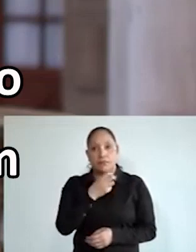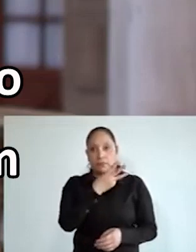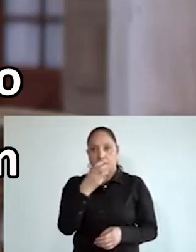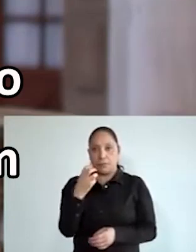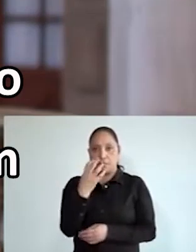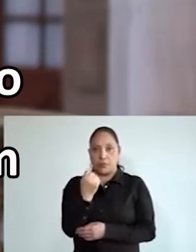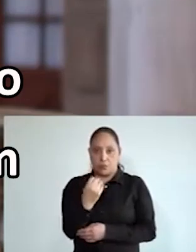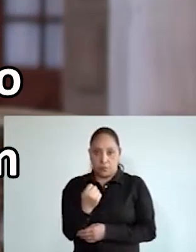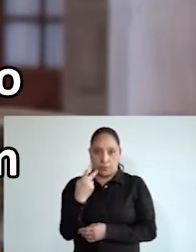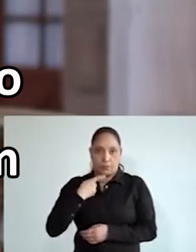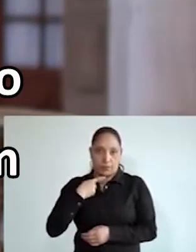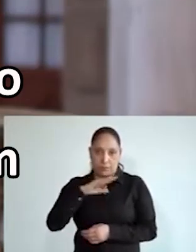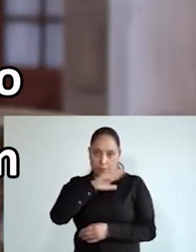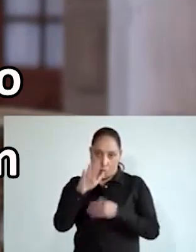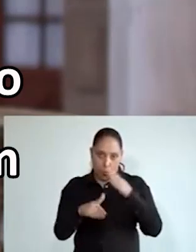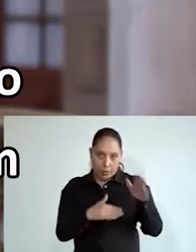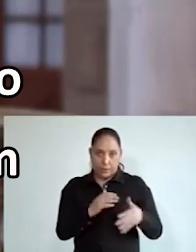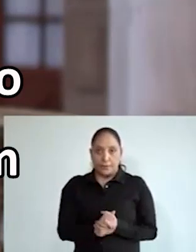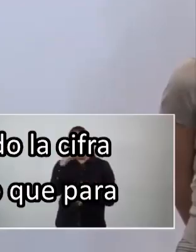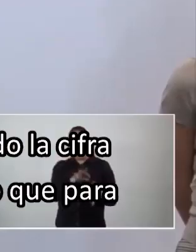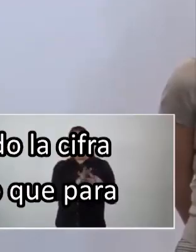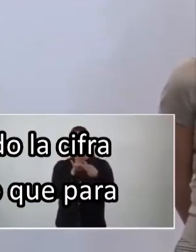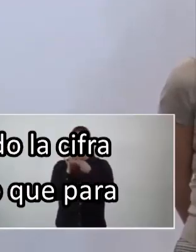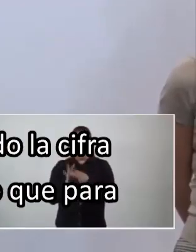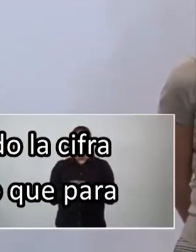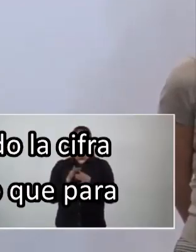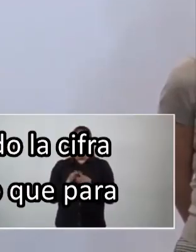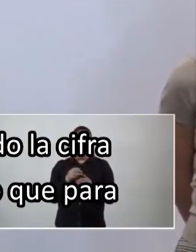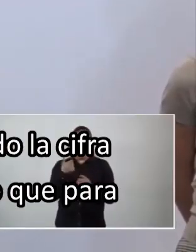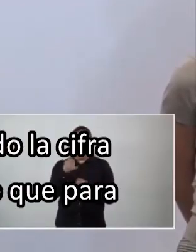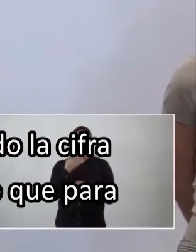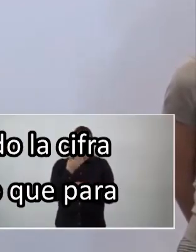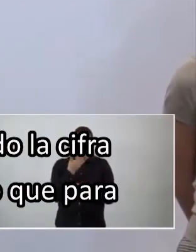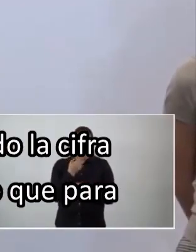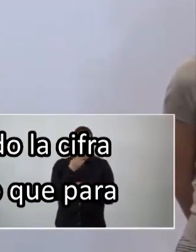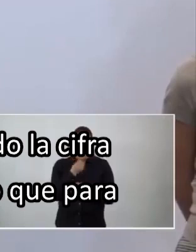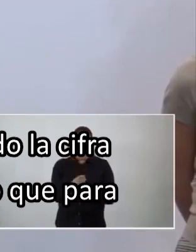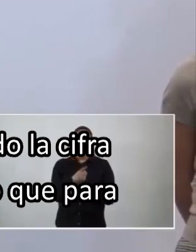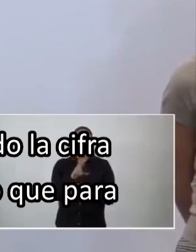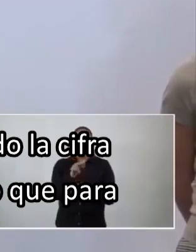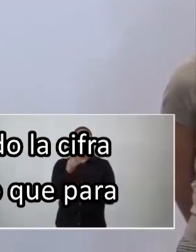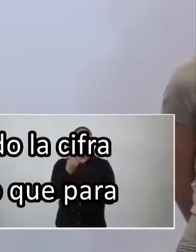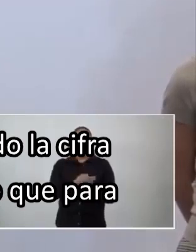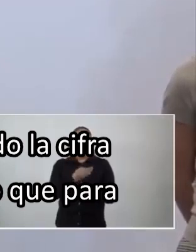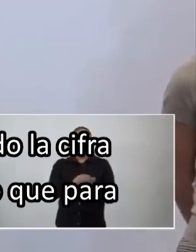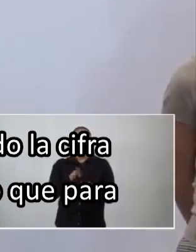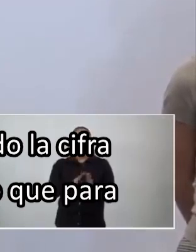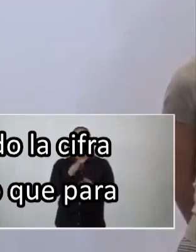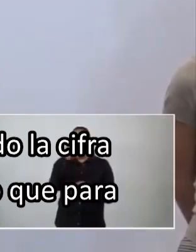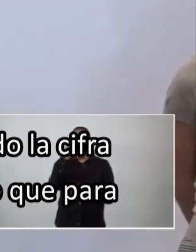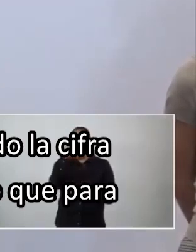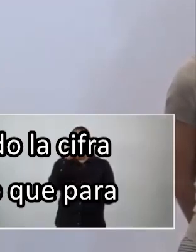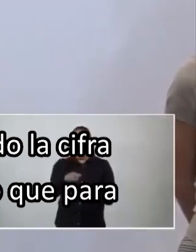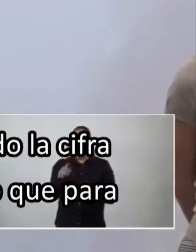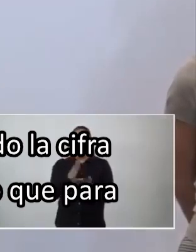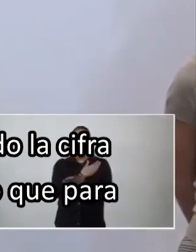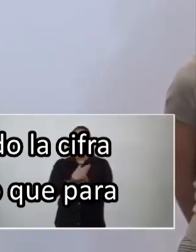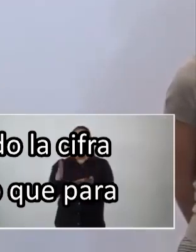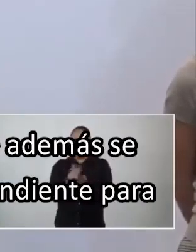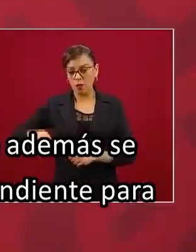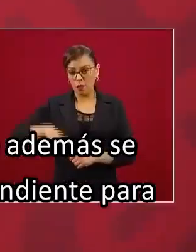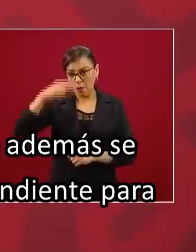La jefa de gobierno de la Ciudad de México, Claudia Sheinbaum, negó que su administración esté ocultando la cifra real de muertes por